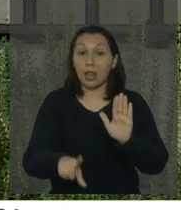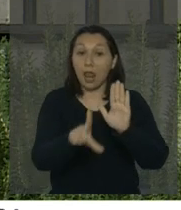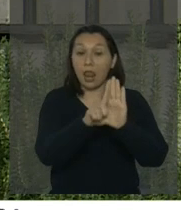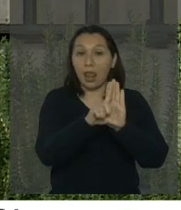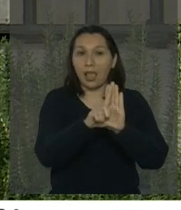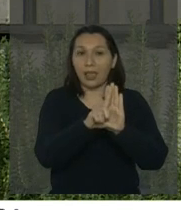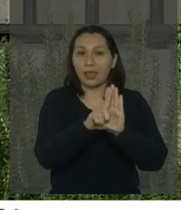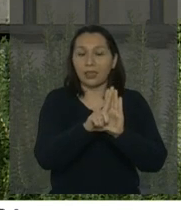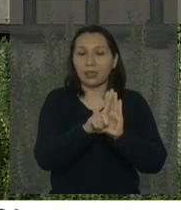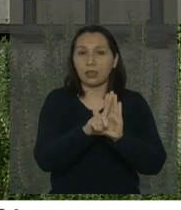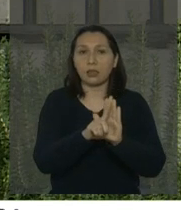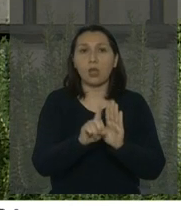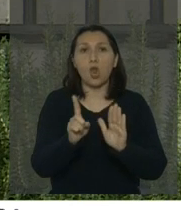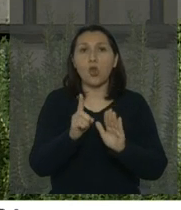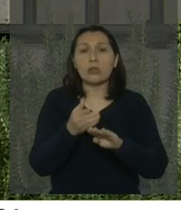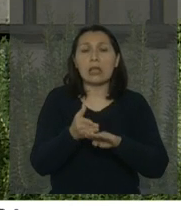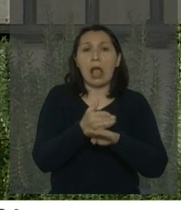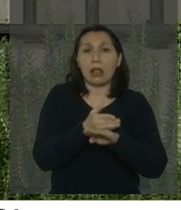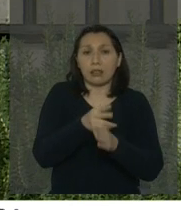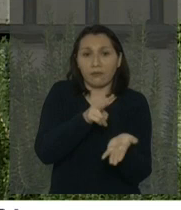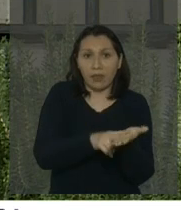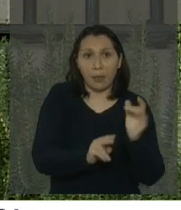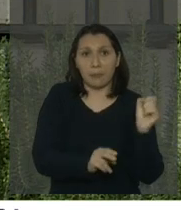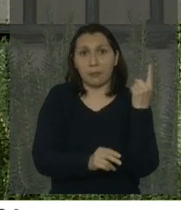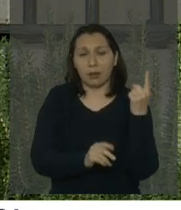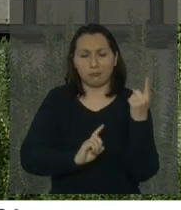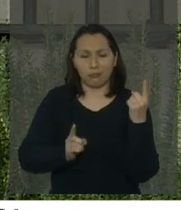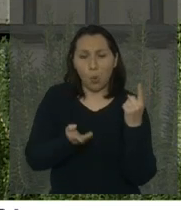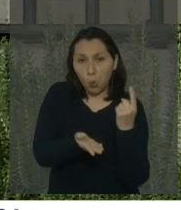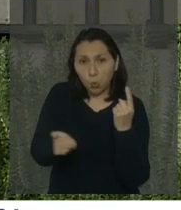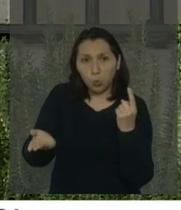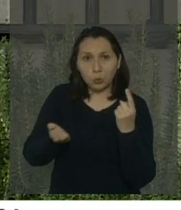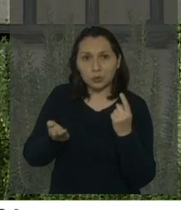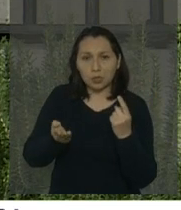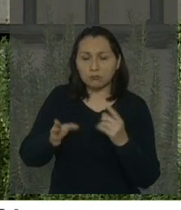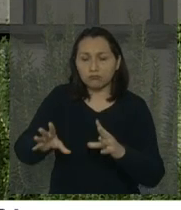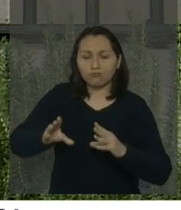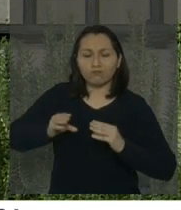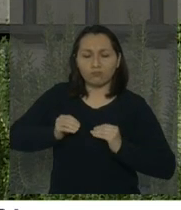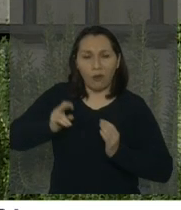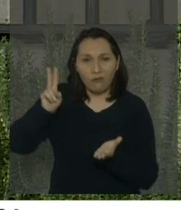en el fondo no se anticipa a una realidad, sino que ustedes hacen carne